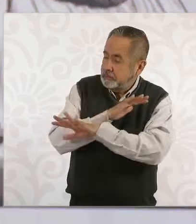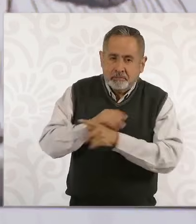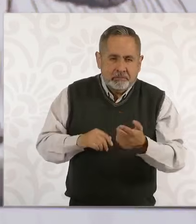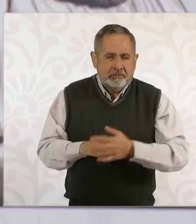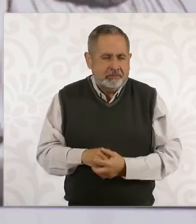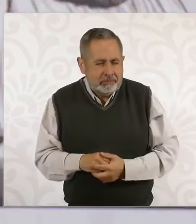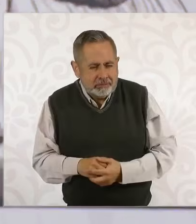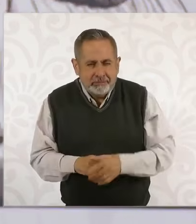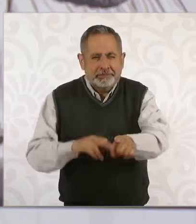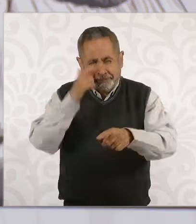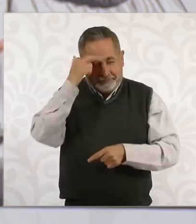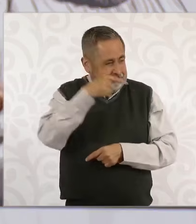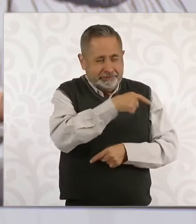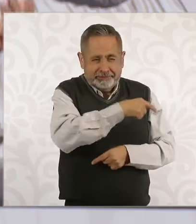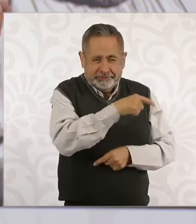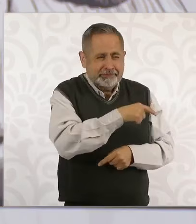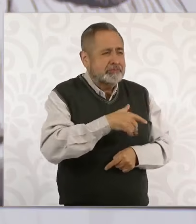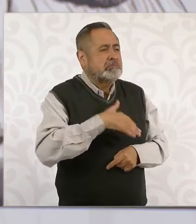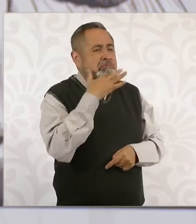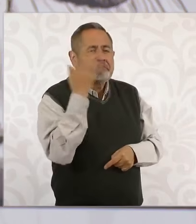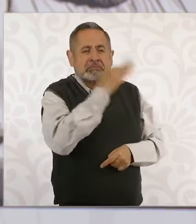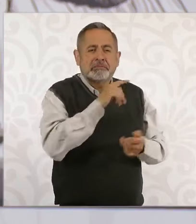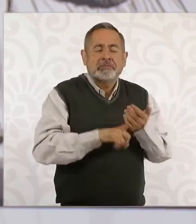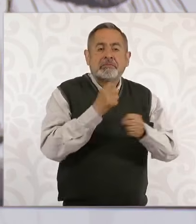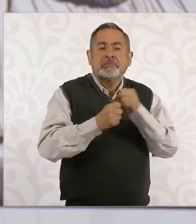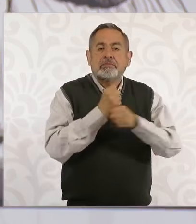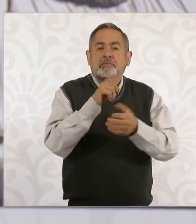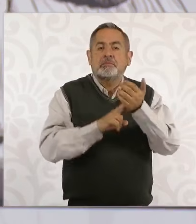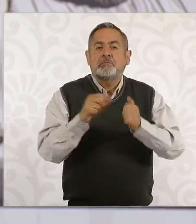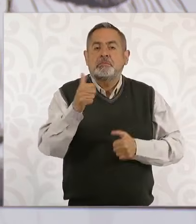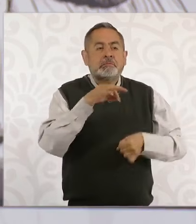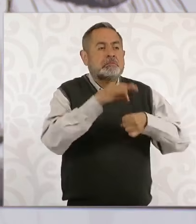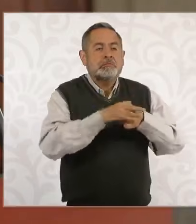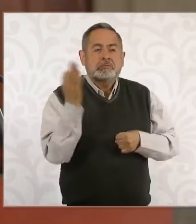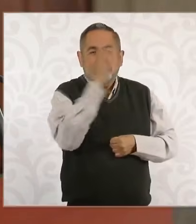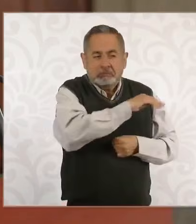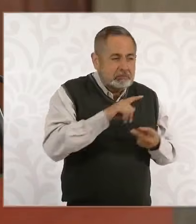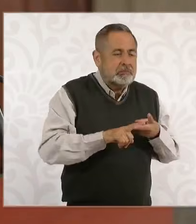desafuero, recuerda el fraude electoral del 2006.